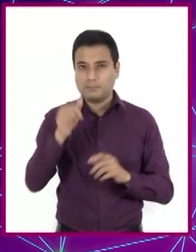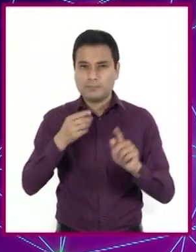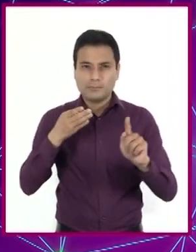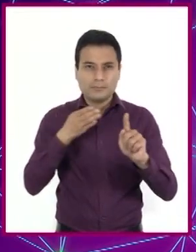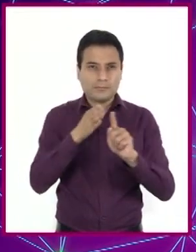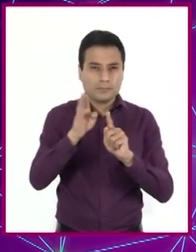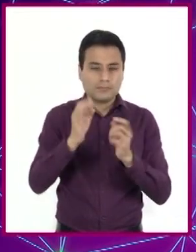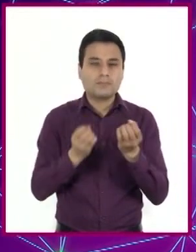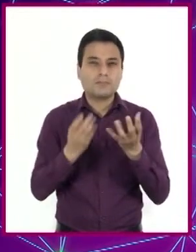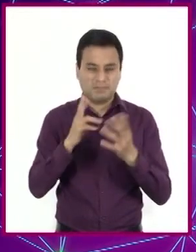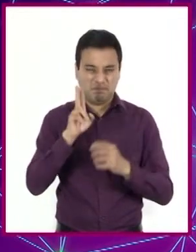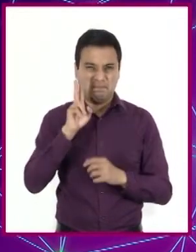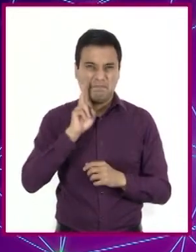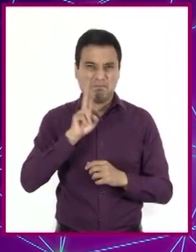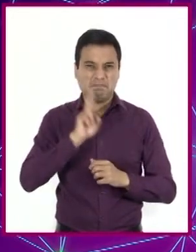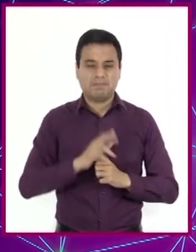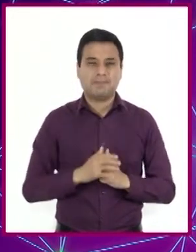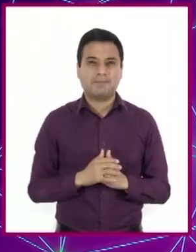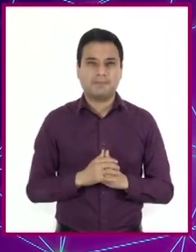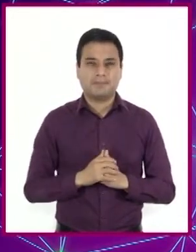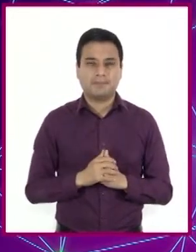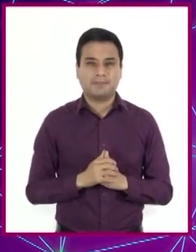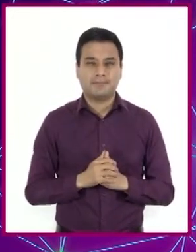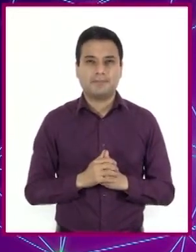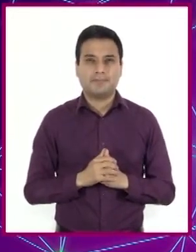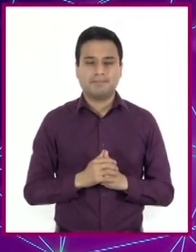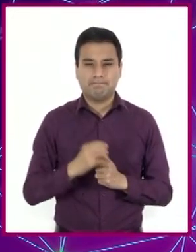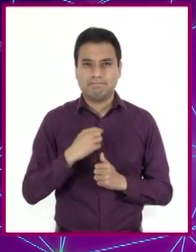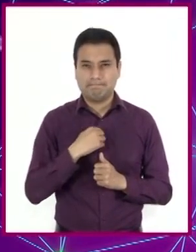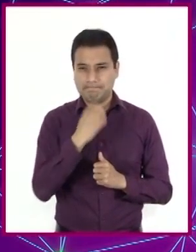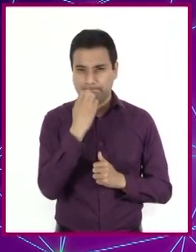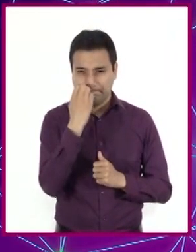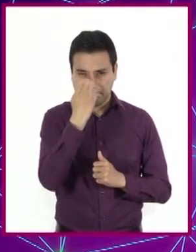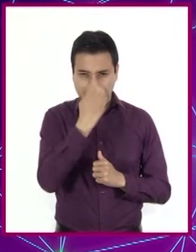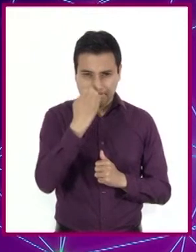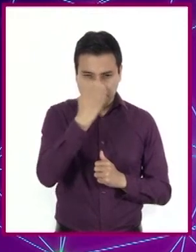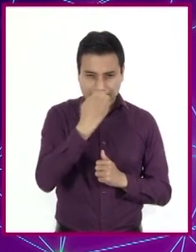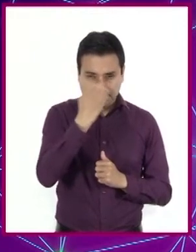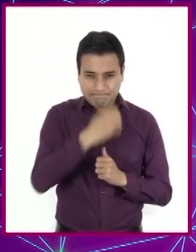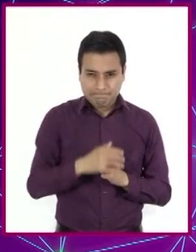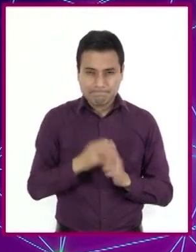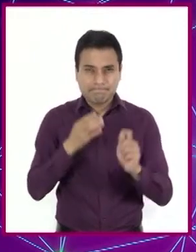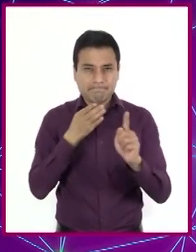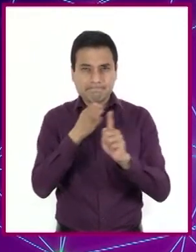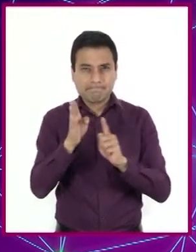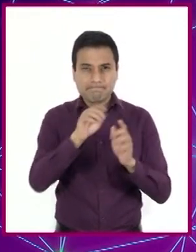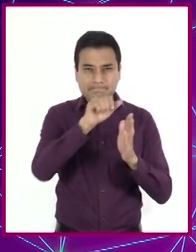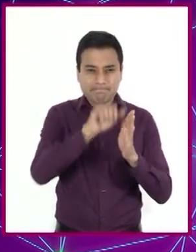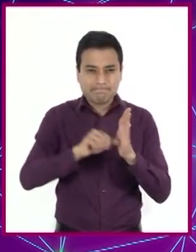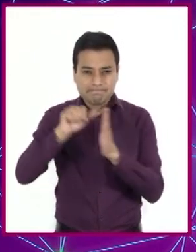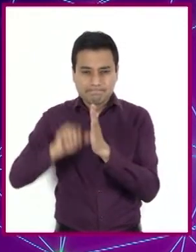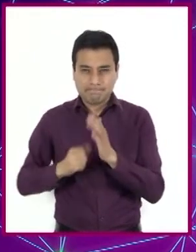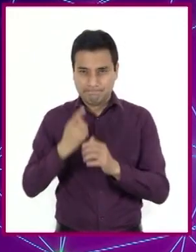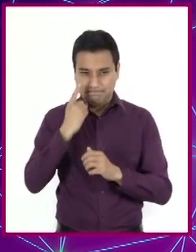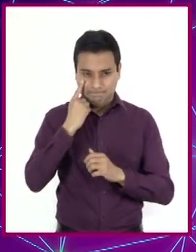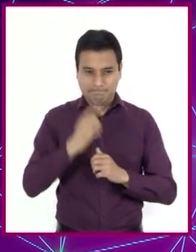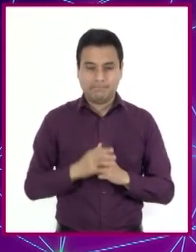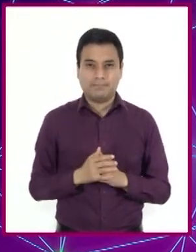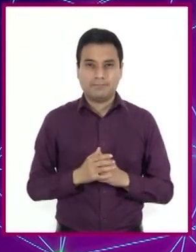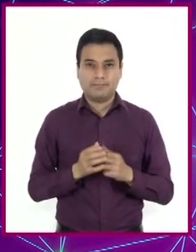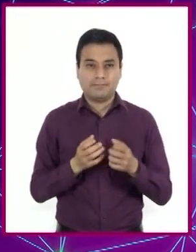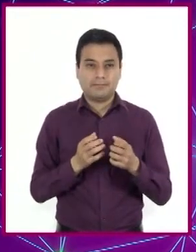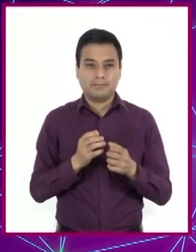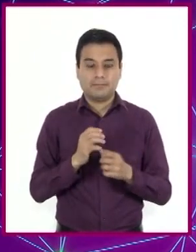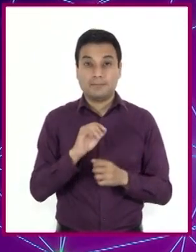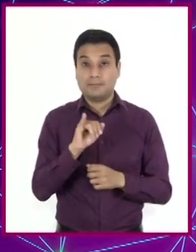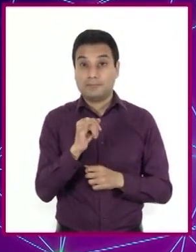la media. Al analizar las desviaciones medias por mes en cada terreno, se tiene: en el mes